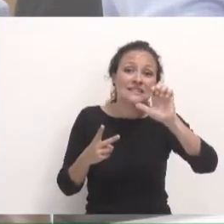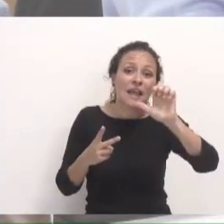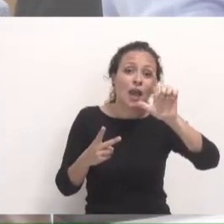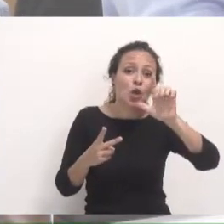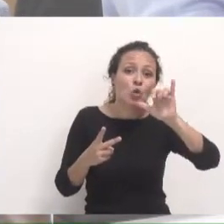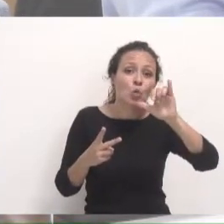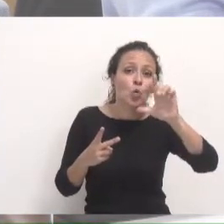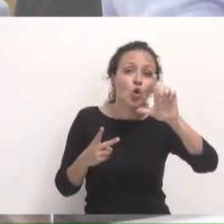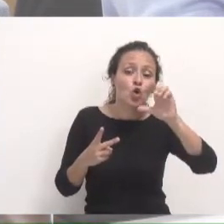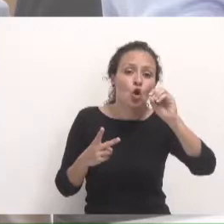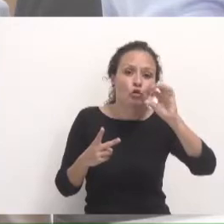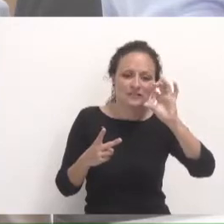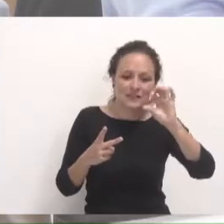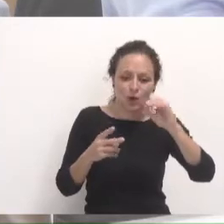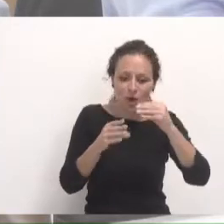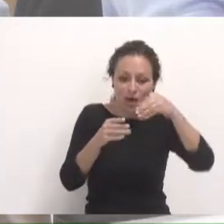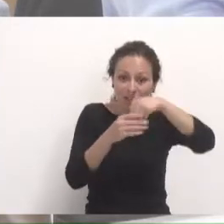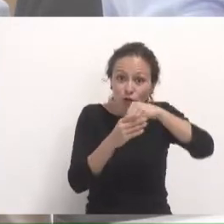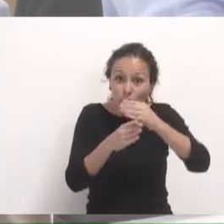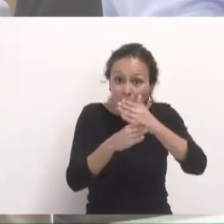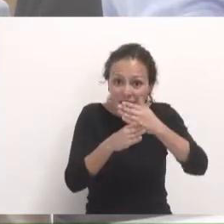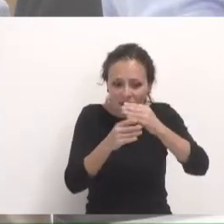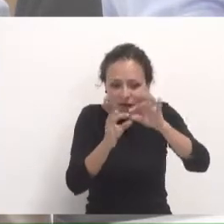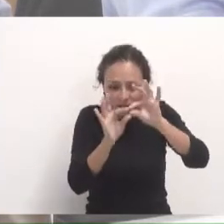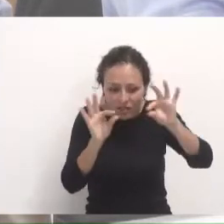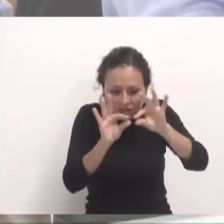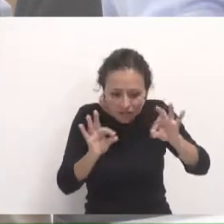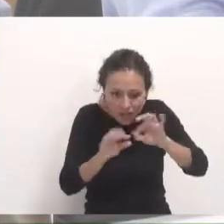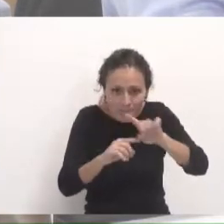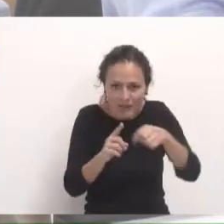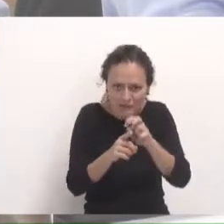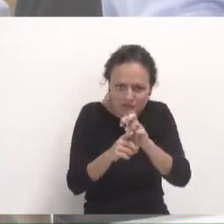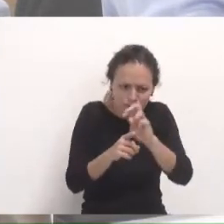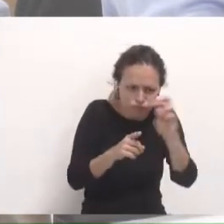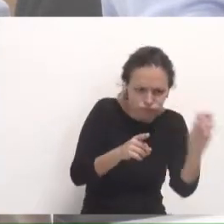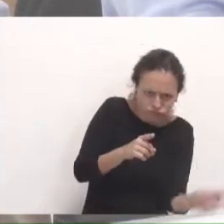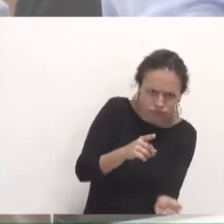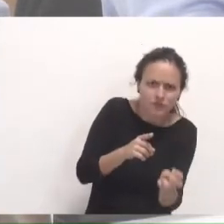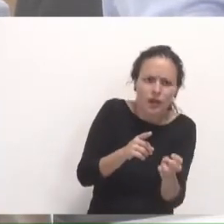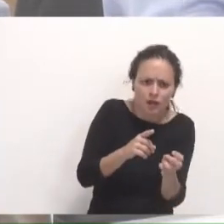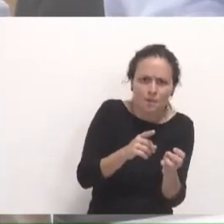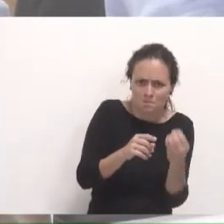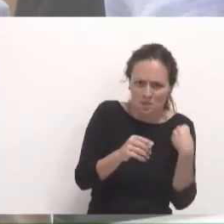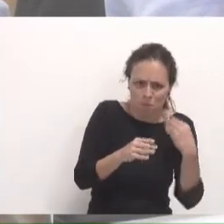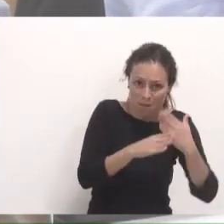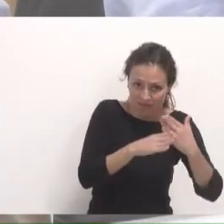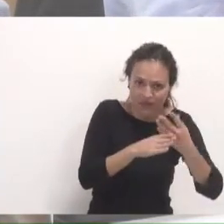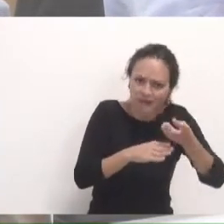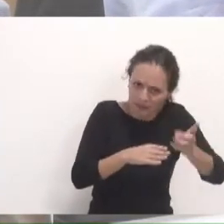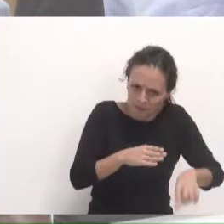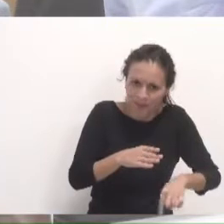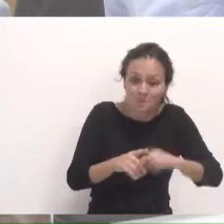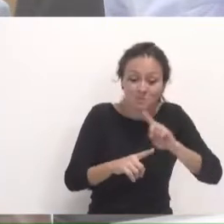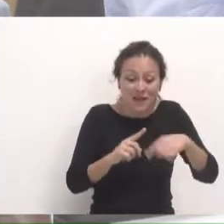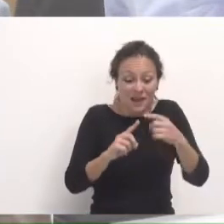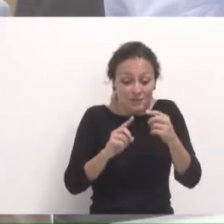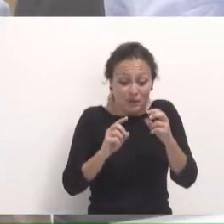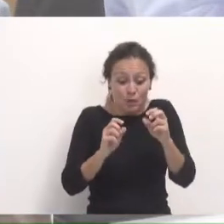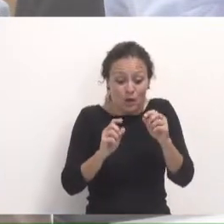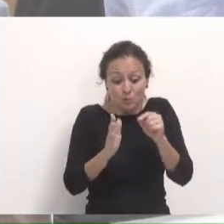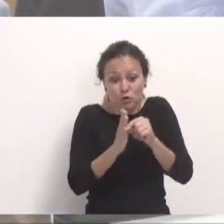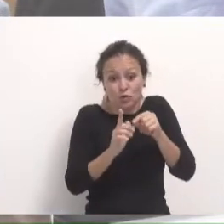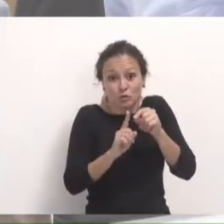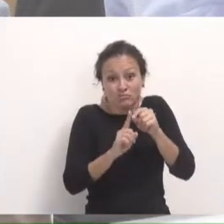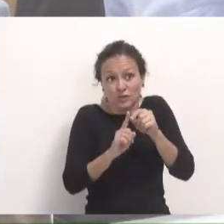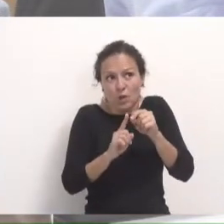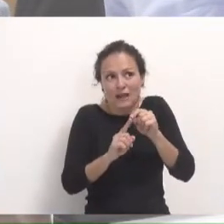contenida en las maderas y en sus derivados. Y la mayor parte de las termitas Desde el punto de vista de su aclimatación, la encontramos